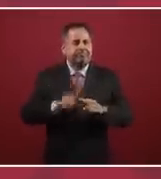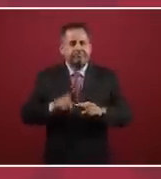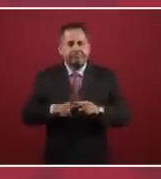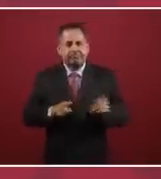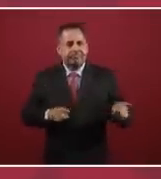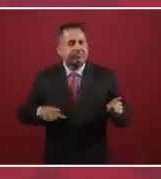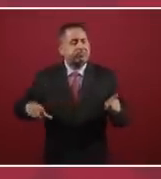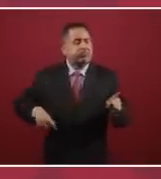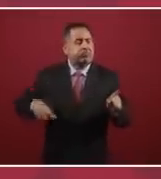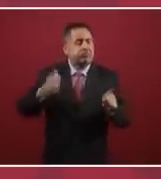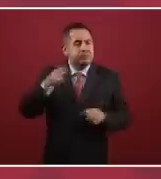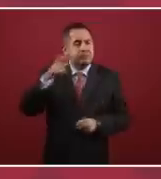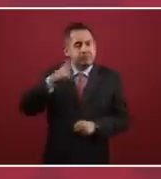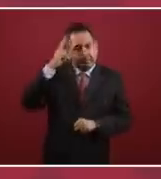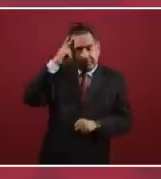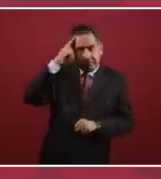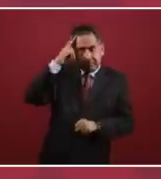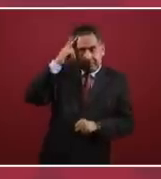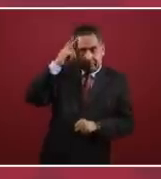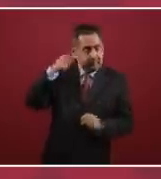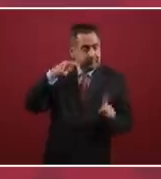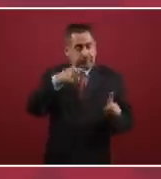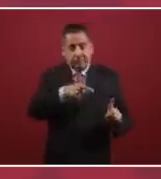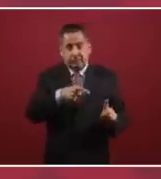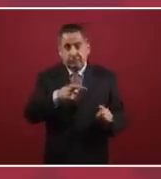el gobierno de Porfirio Díaz,